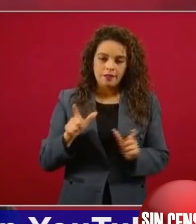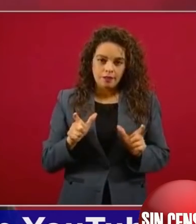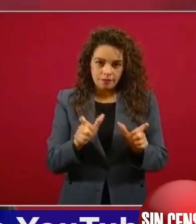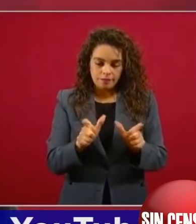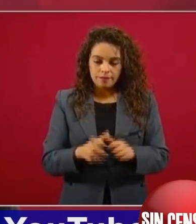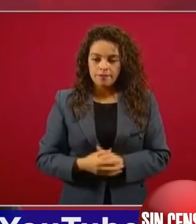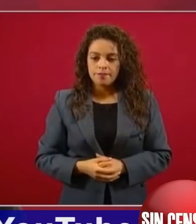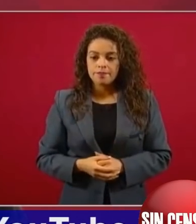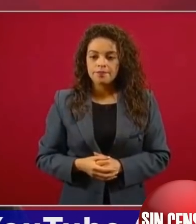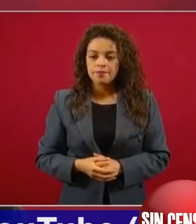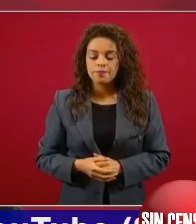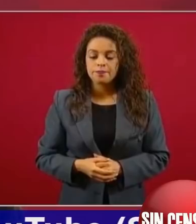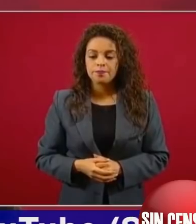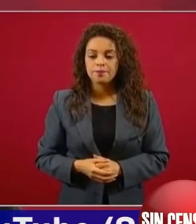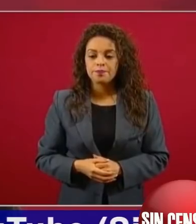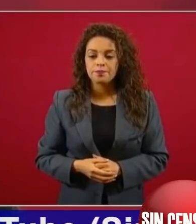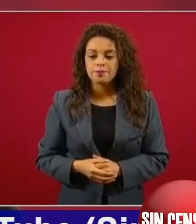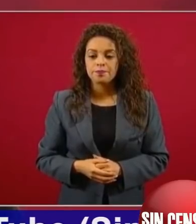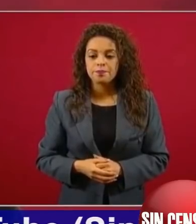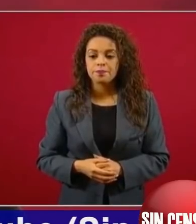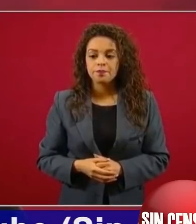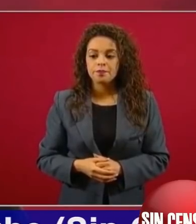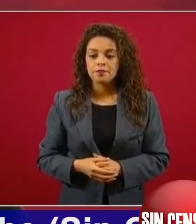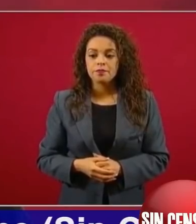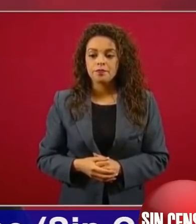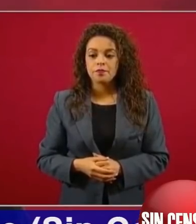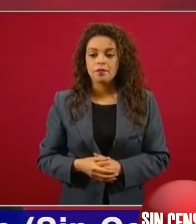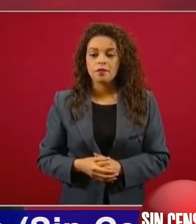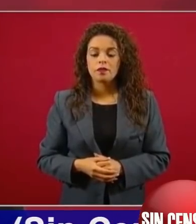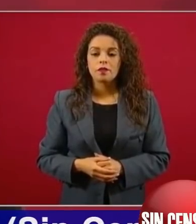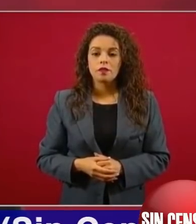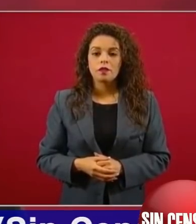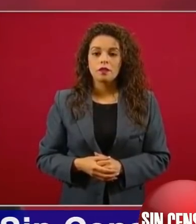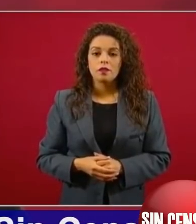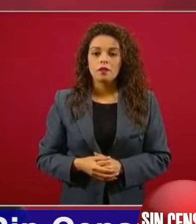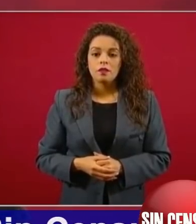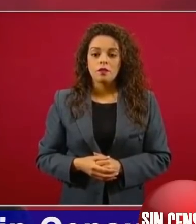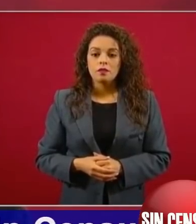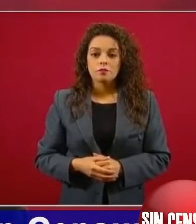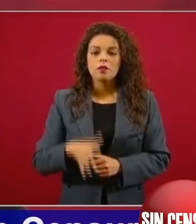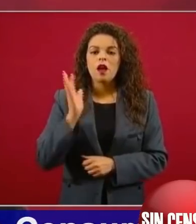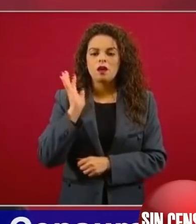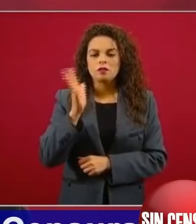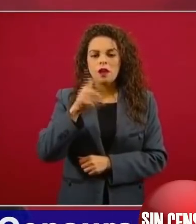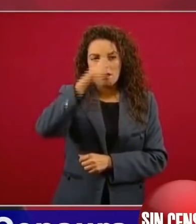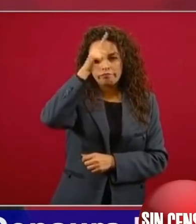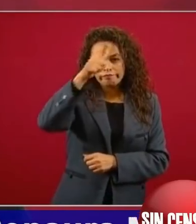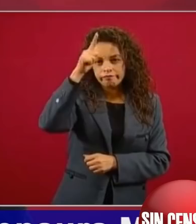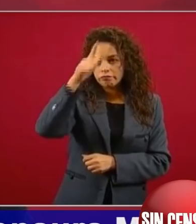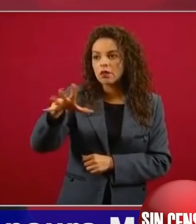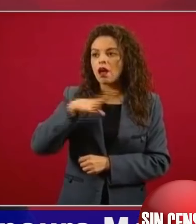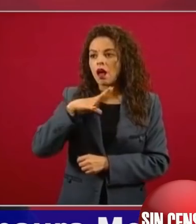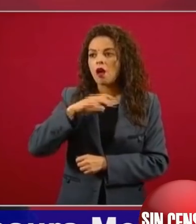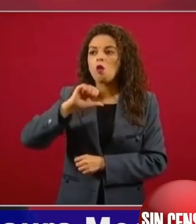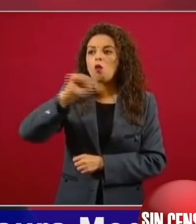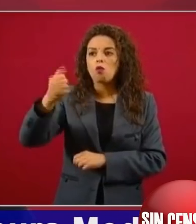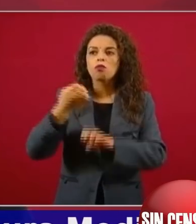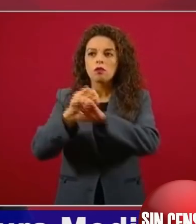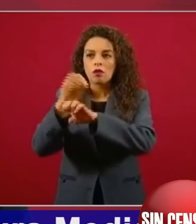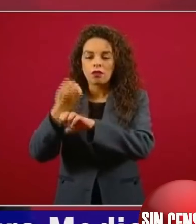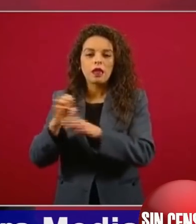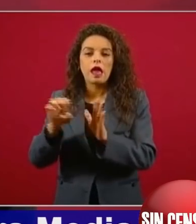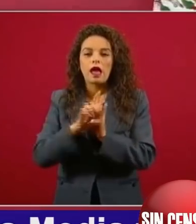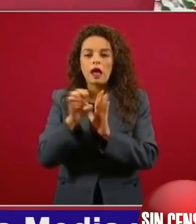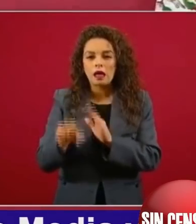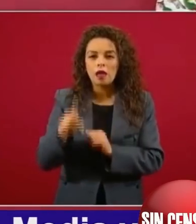se ha experimentado, se ha registrado en otras partes, en Michoacán,